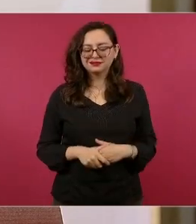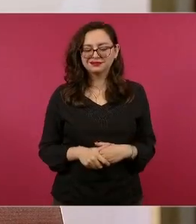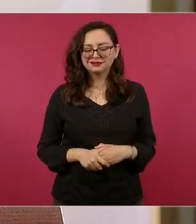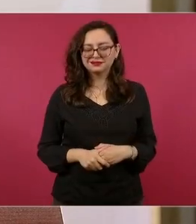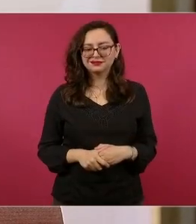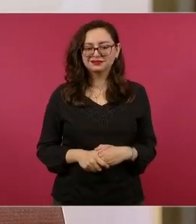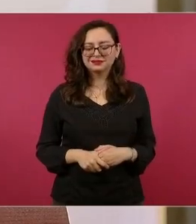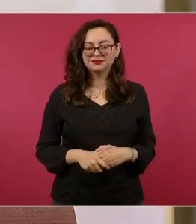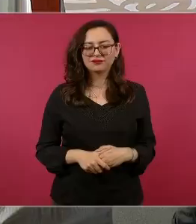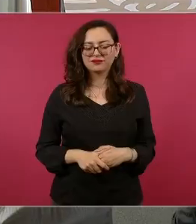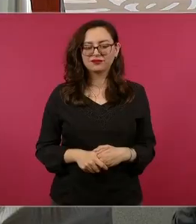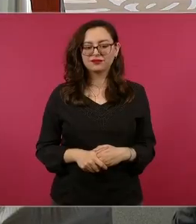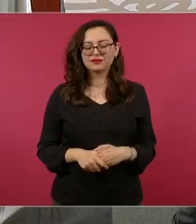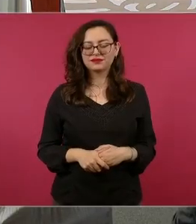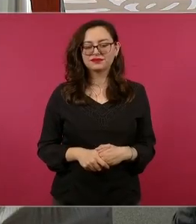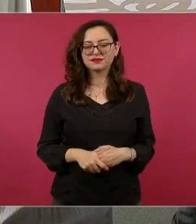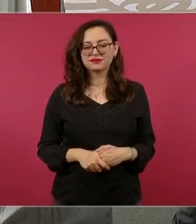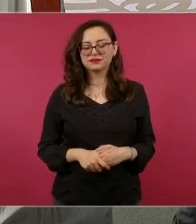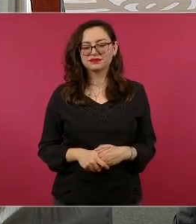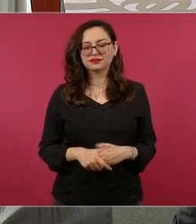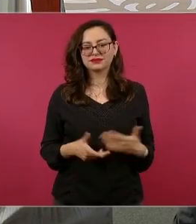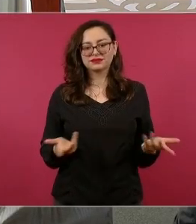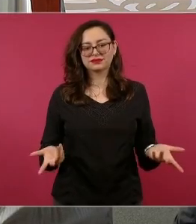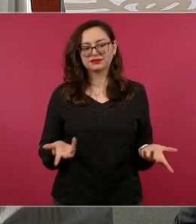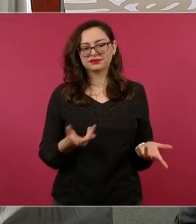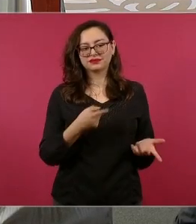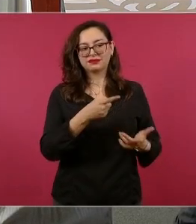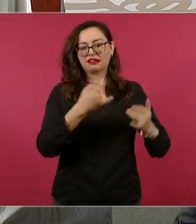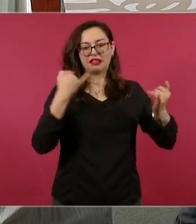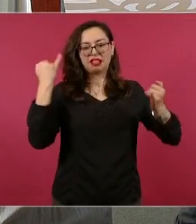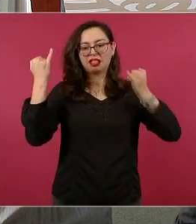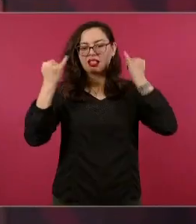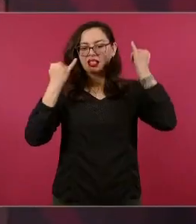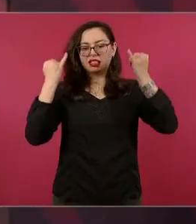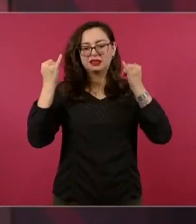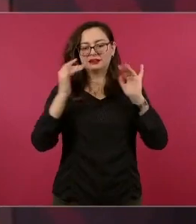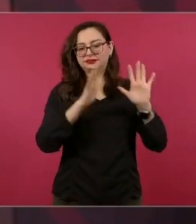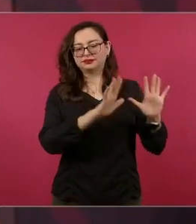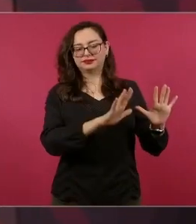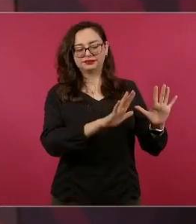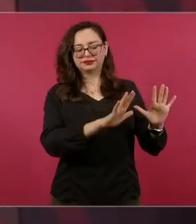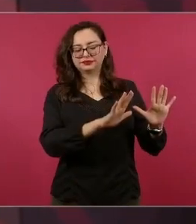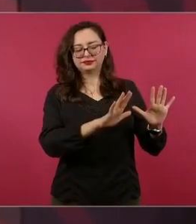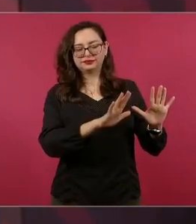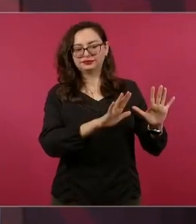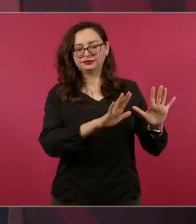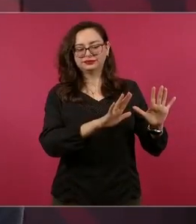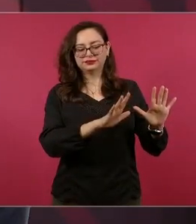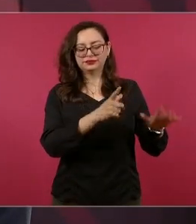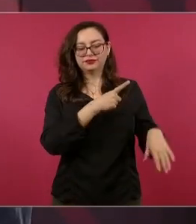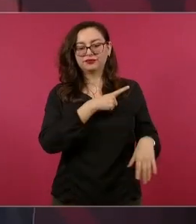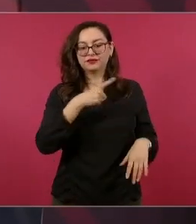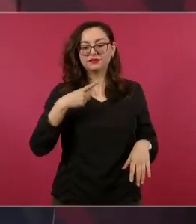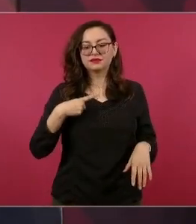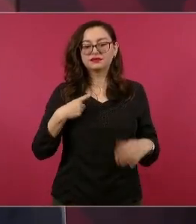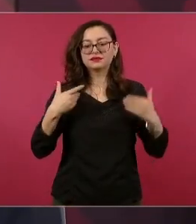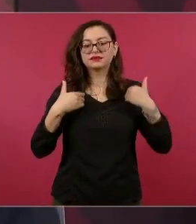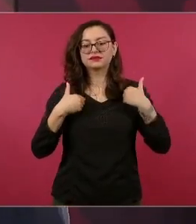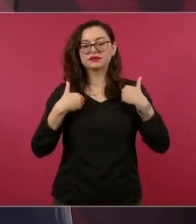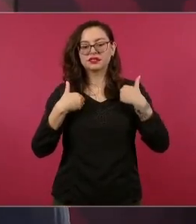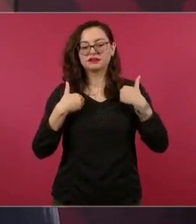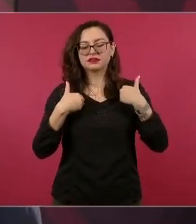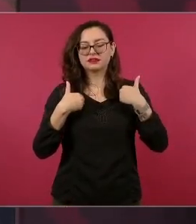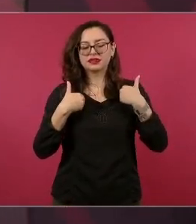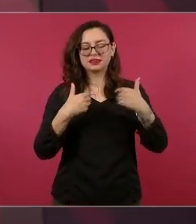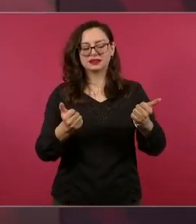Es que se debe de entender la filosofía de nuestro movimiento, que se resume en una